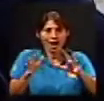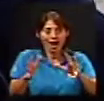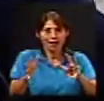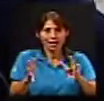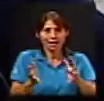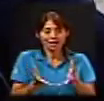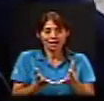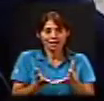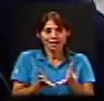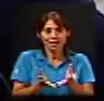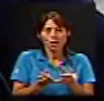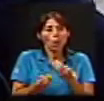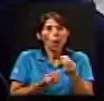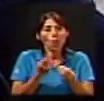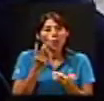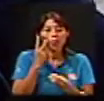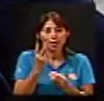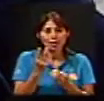NAFTA,